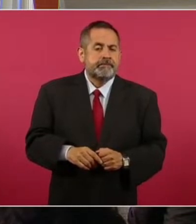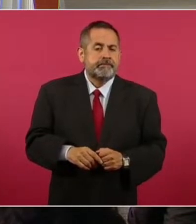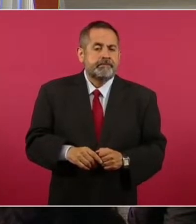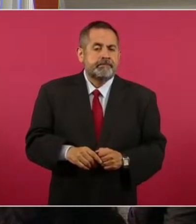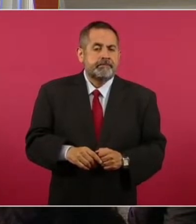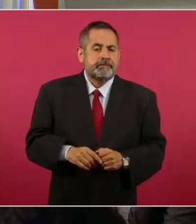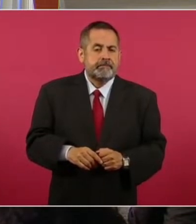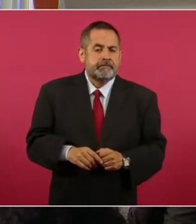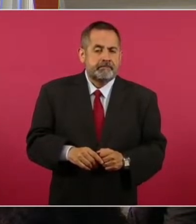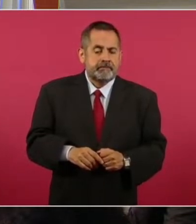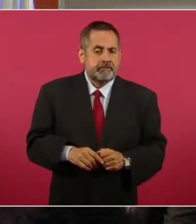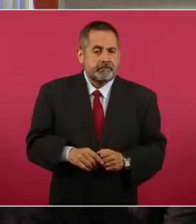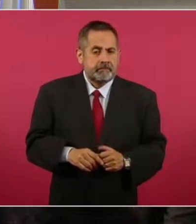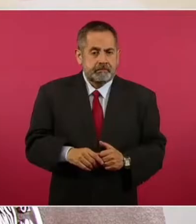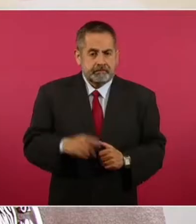el nivel